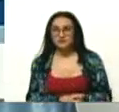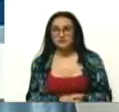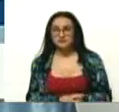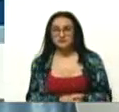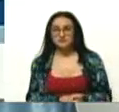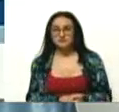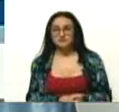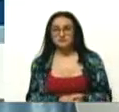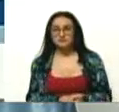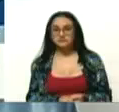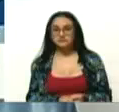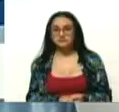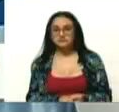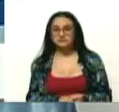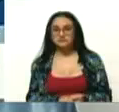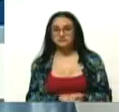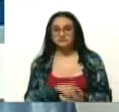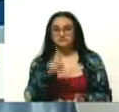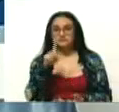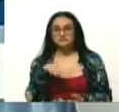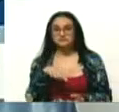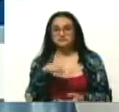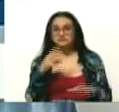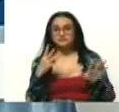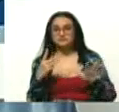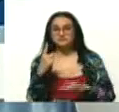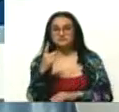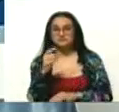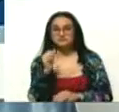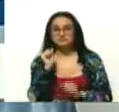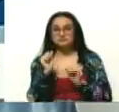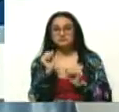Se imputaron a 1.081 femicidas